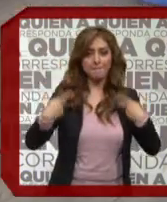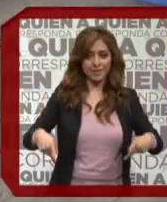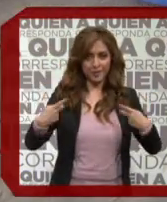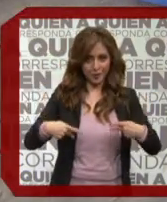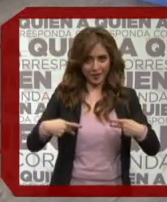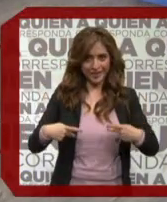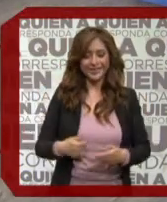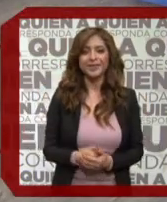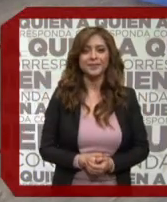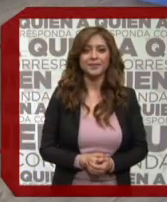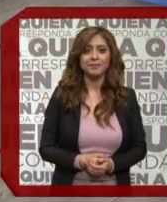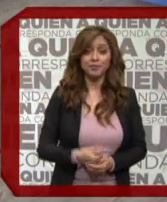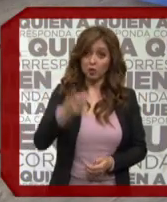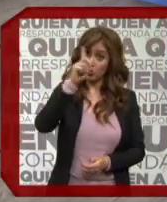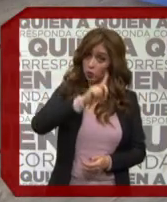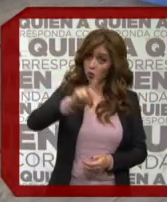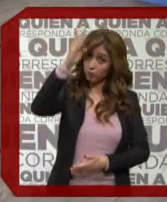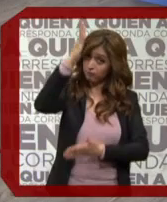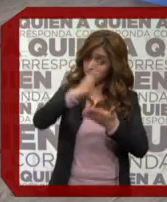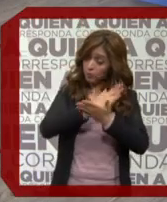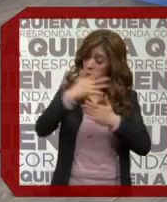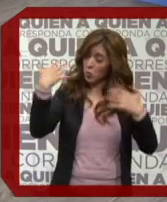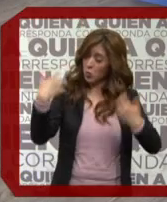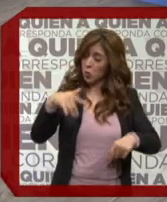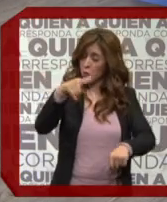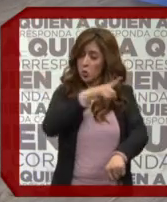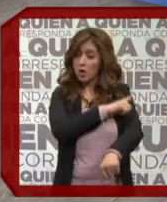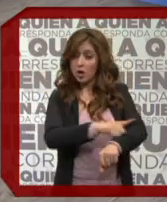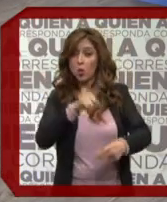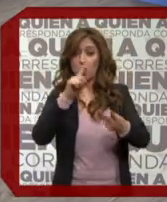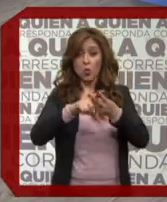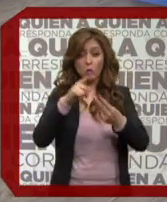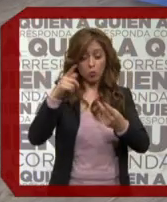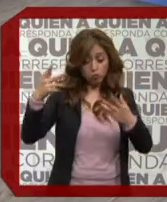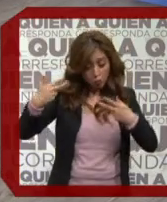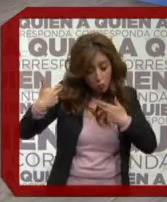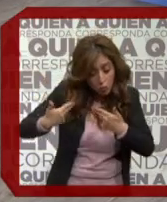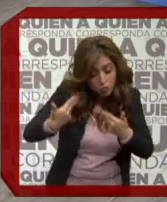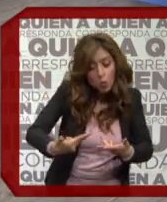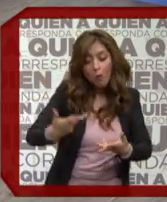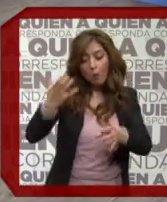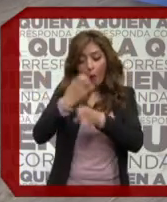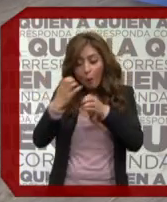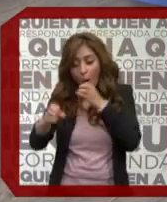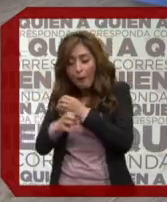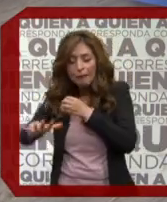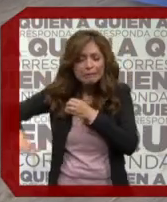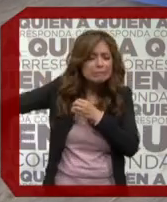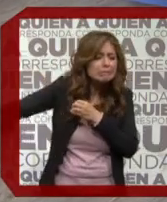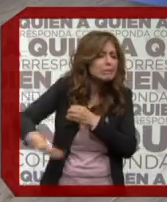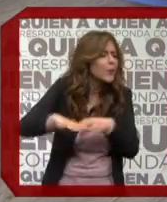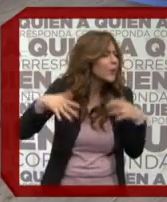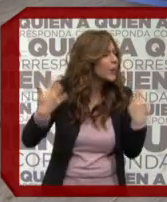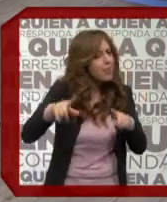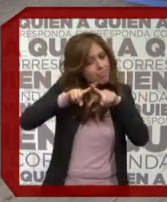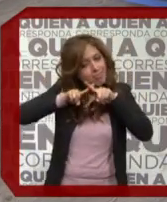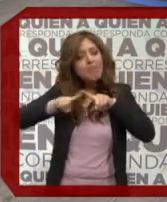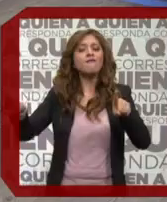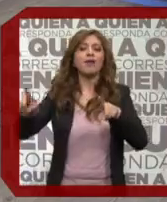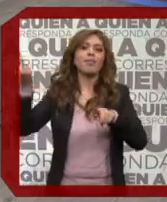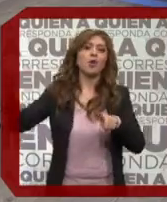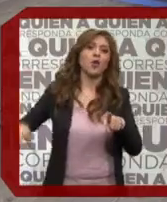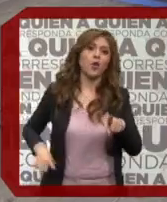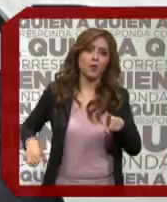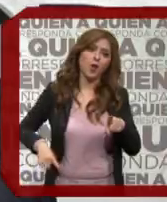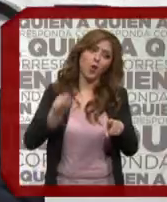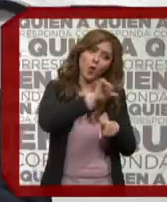Cuídate mucho. Que Dios te bendiga porque es una delegación con usos, costumbres, tradiciones, reglas. Es es distinto gobernar ahí que